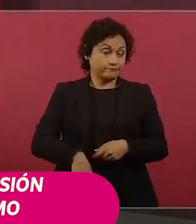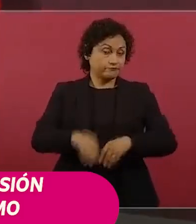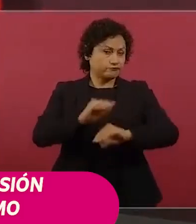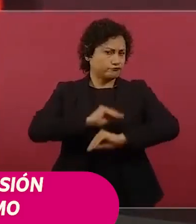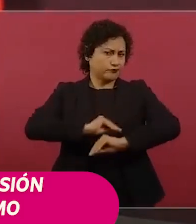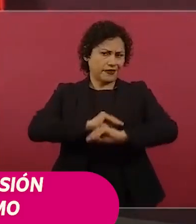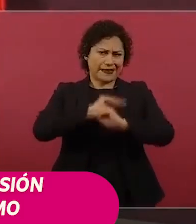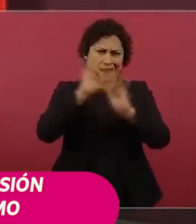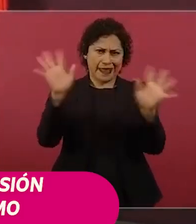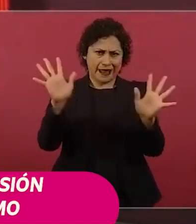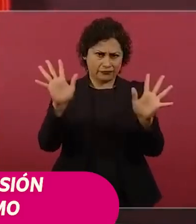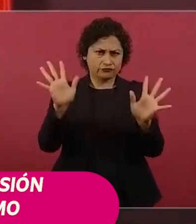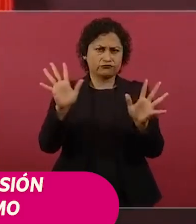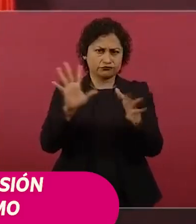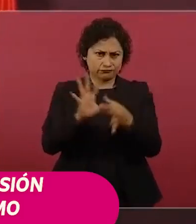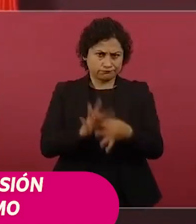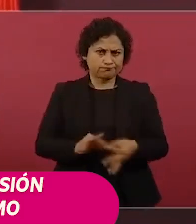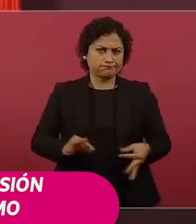medias tintas,